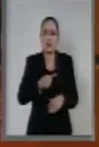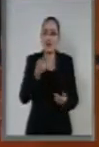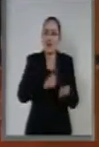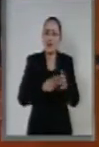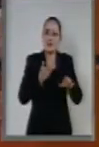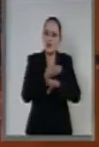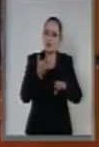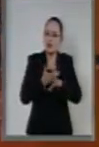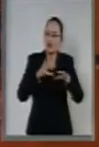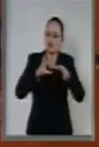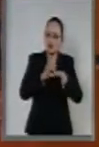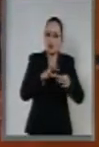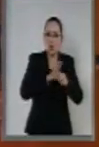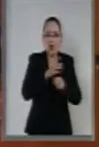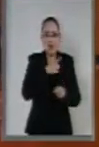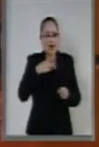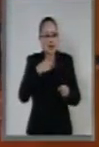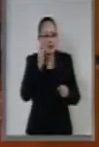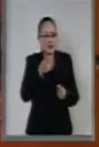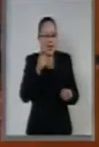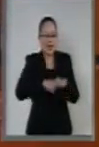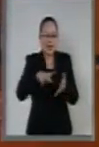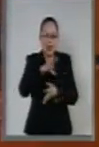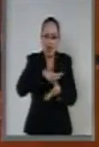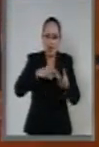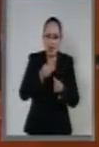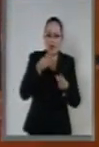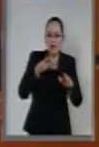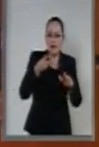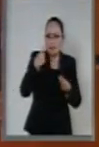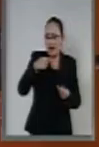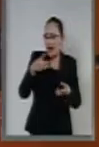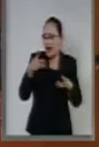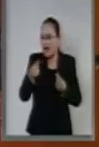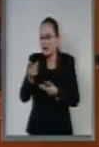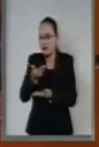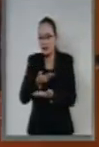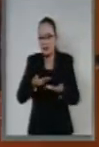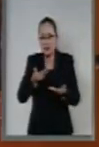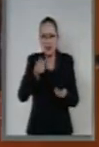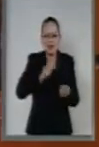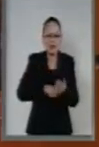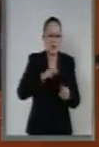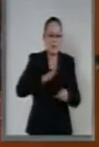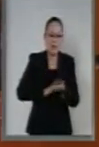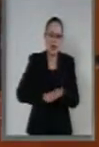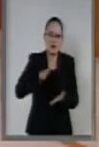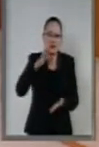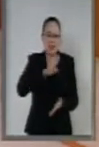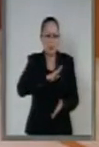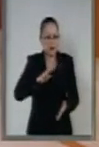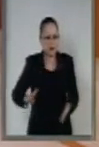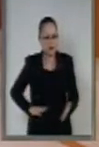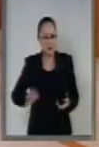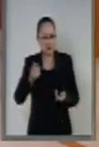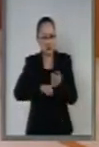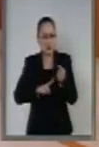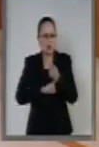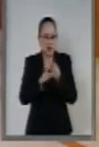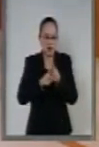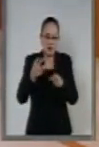estados tiene que ver con una insolvencia que tienen la gran mayoría de los municipios la gran mayoría de los